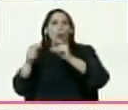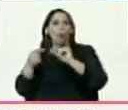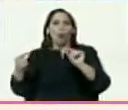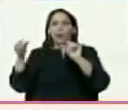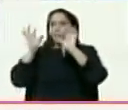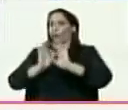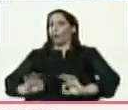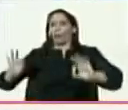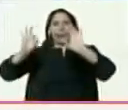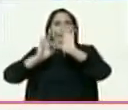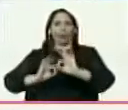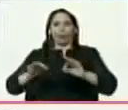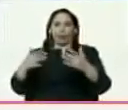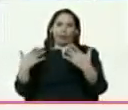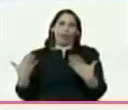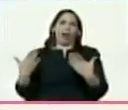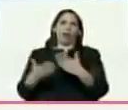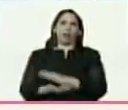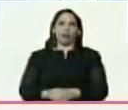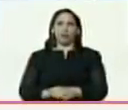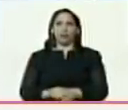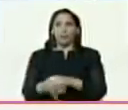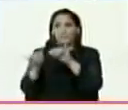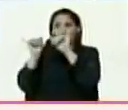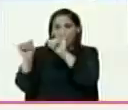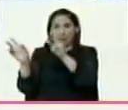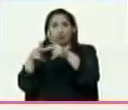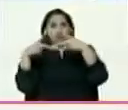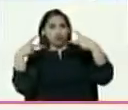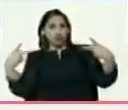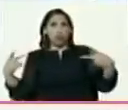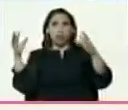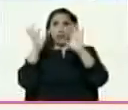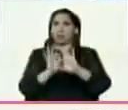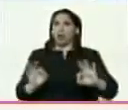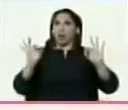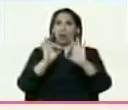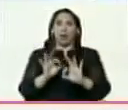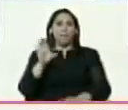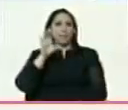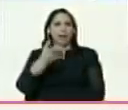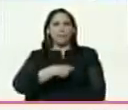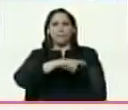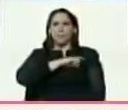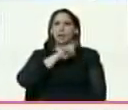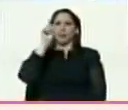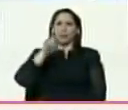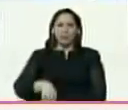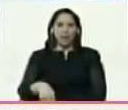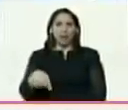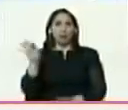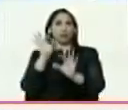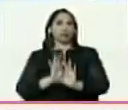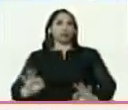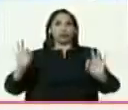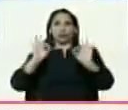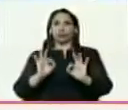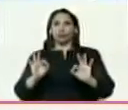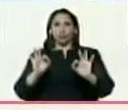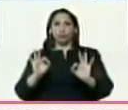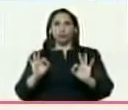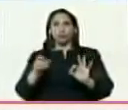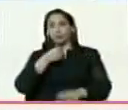nadie como no se lo creen y el espectador no se lo cree ni el país de españa y obviamente no se lo cree la